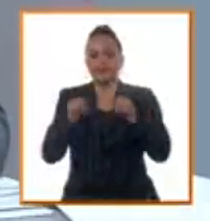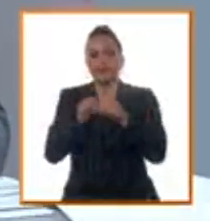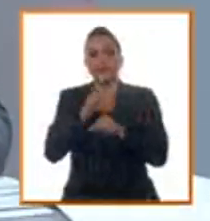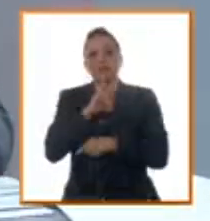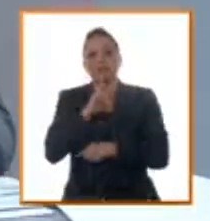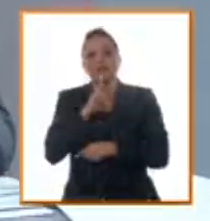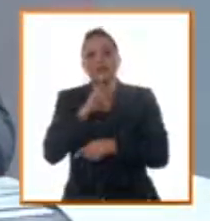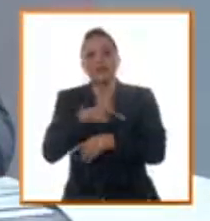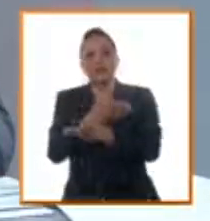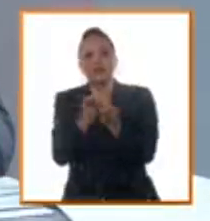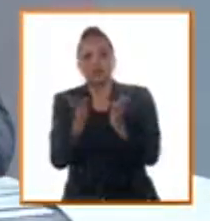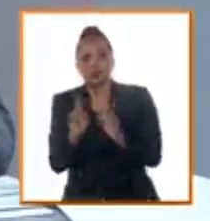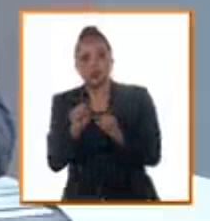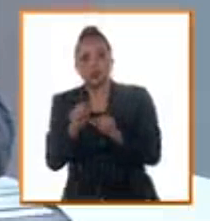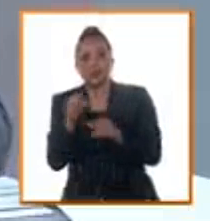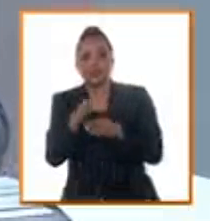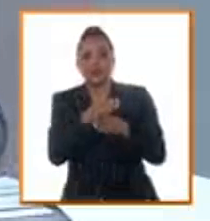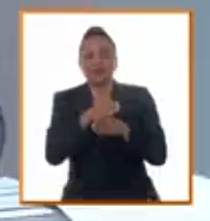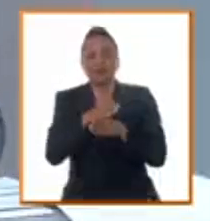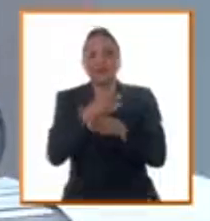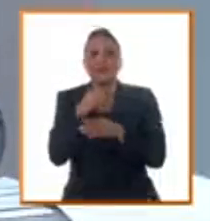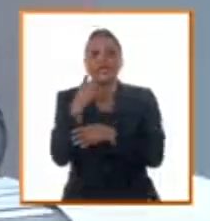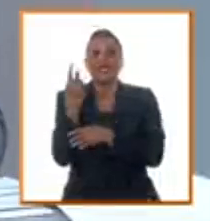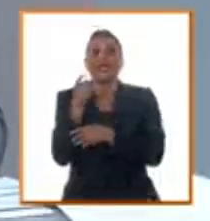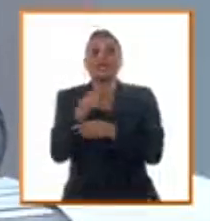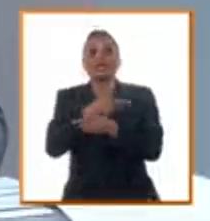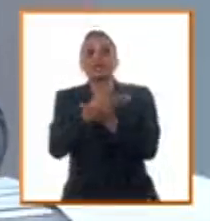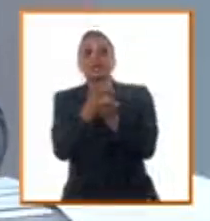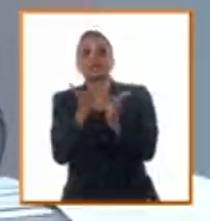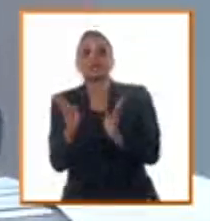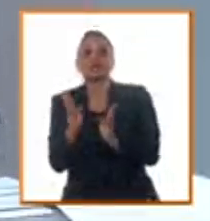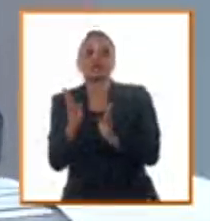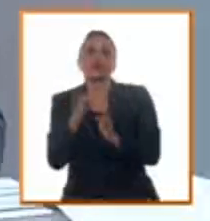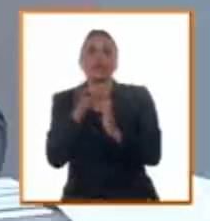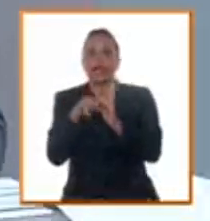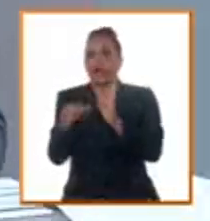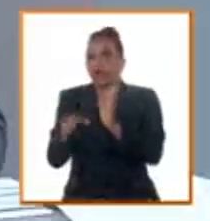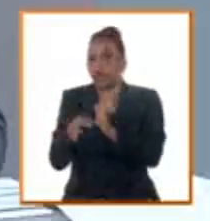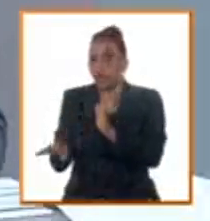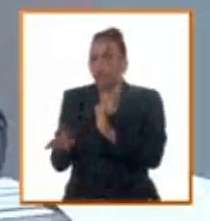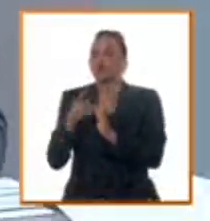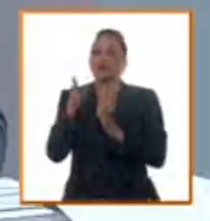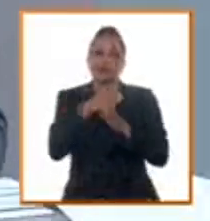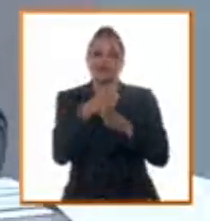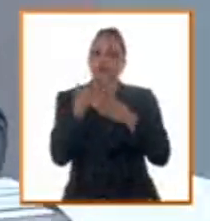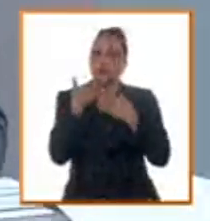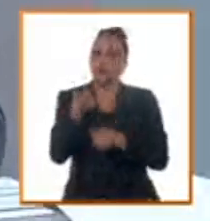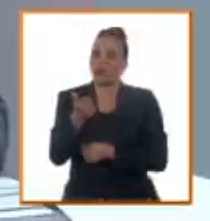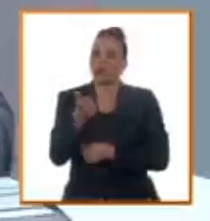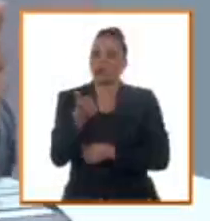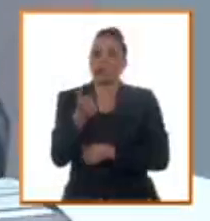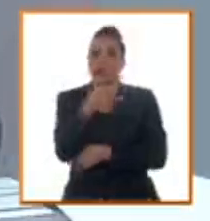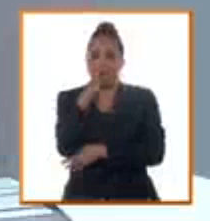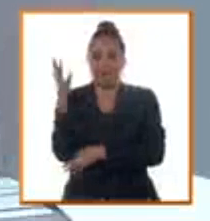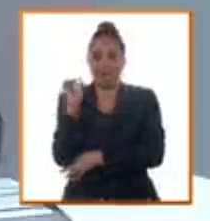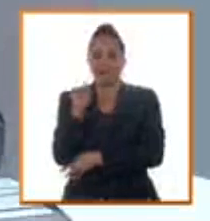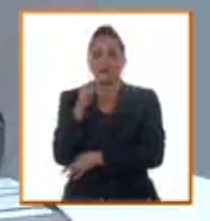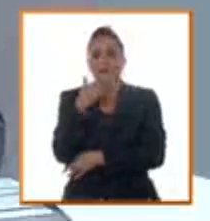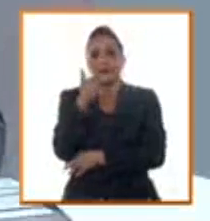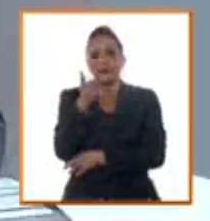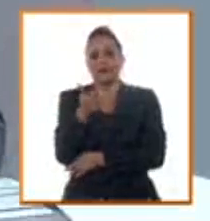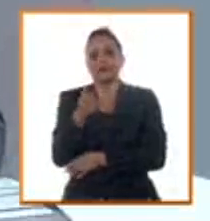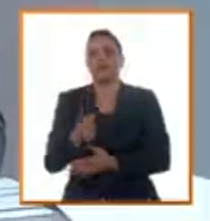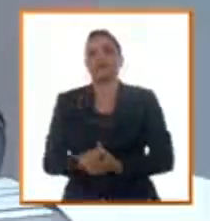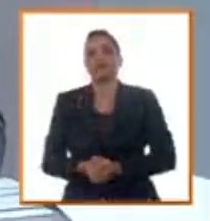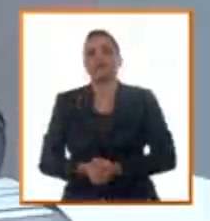destinados al riego agrícola, al riego del arroz y otras actividades socioeconómicas. En la gráfica también mostramos